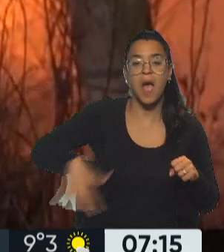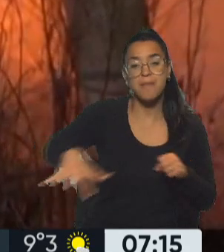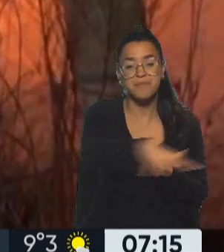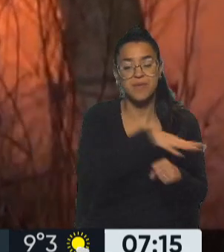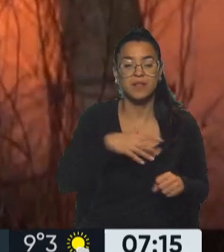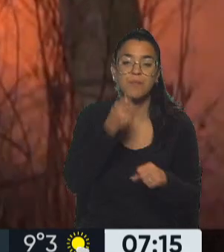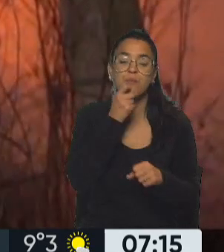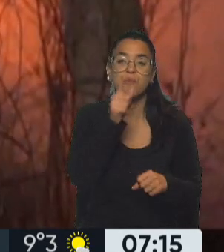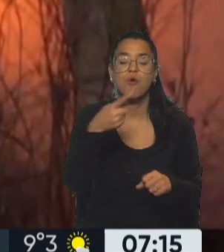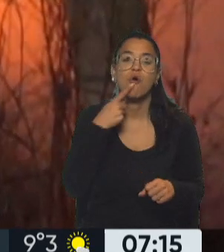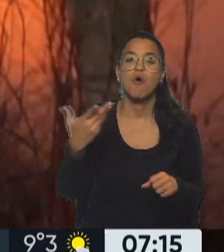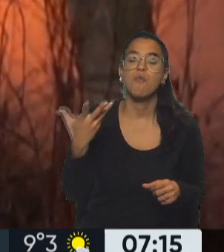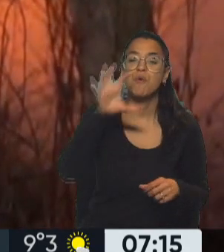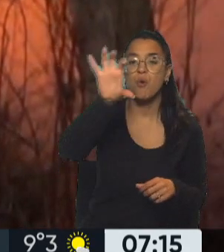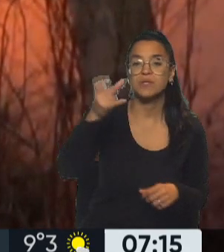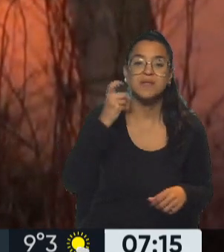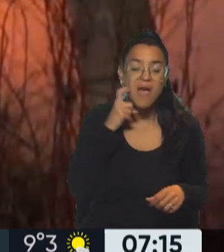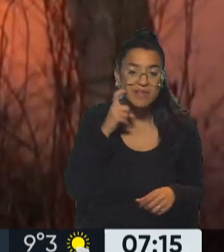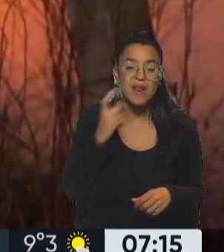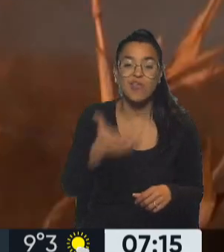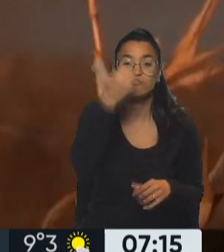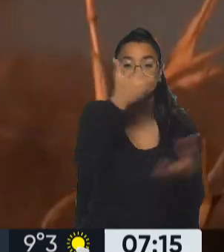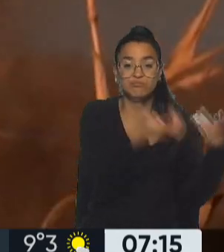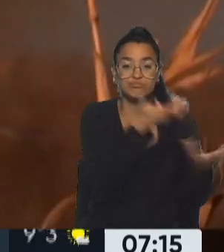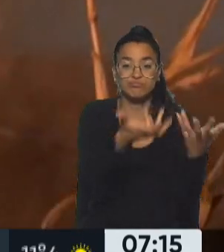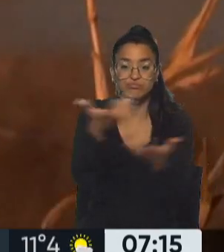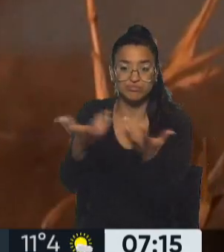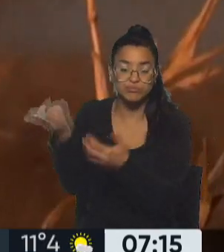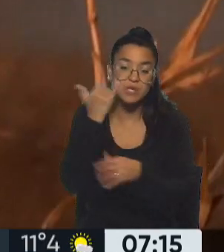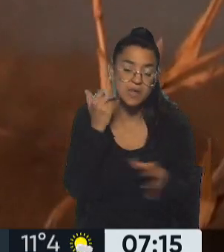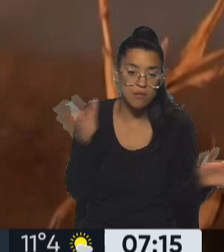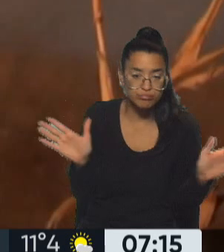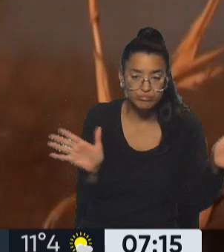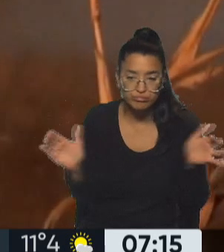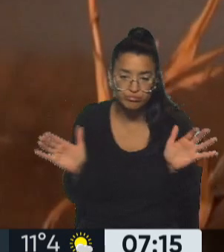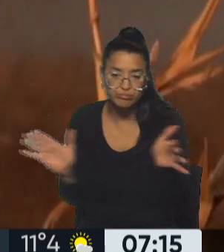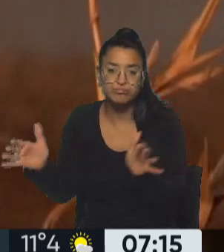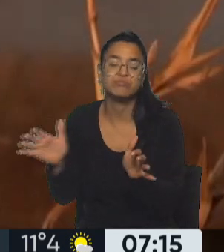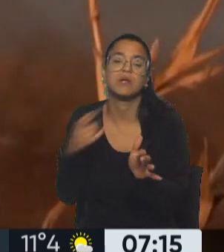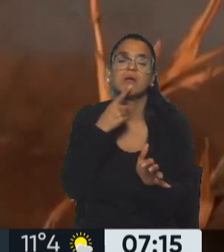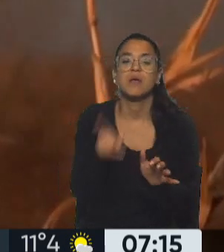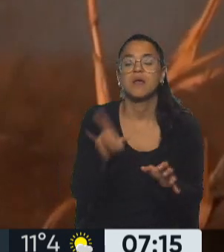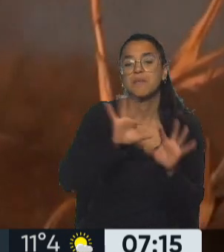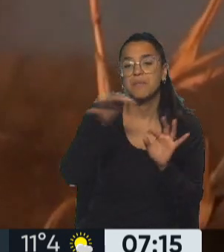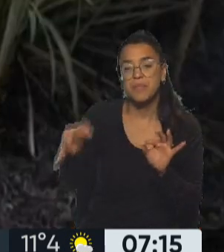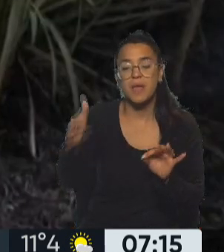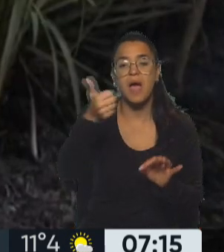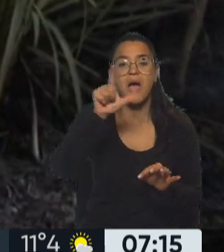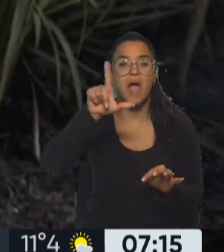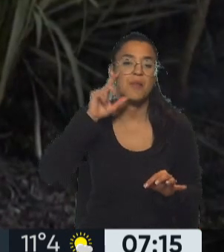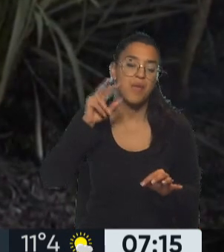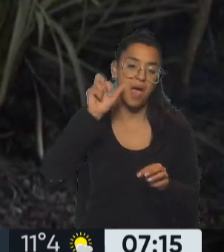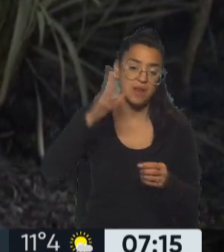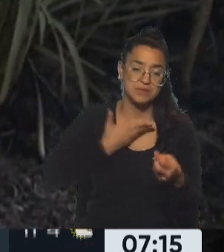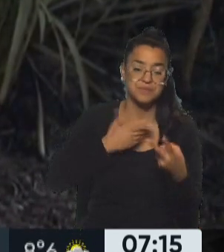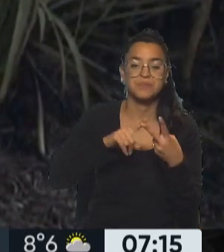ocurriendo, por ejemplo, en la provincia de Entre Ríos, con 6 focos que ya están contenidos cerca de las localidades de Alvear, en Santa Fe